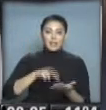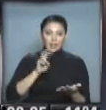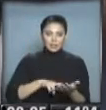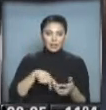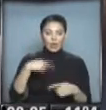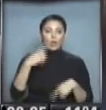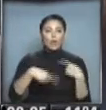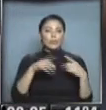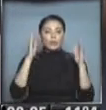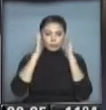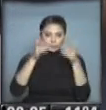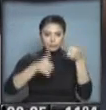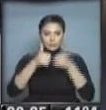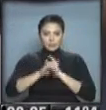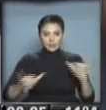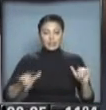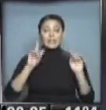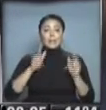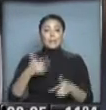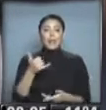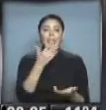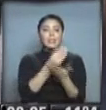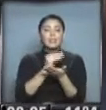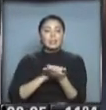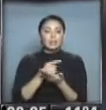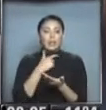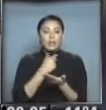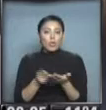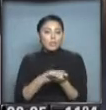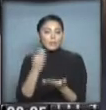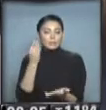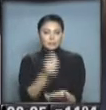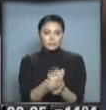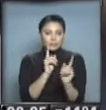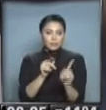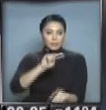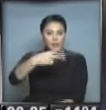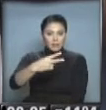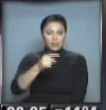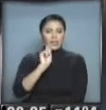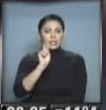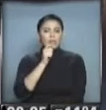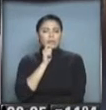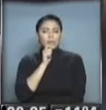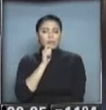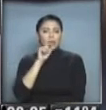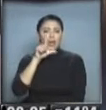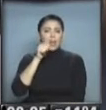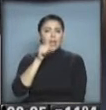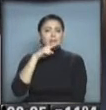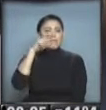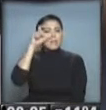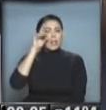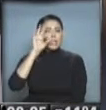Seguimos metidos en la campaña electoral porque también hay diputados que buscan su reelección. ¿Quién es el caso? El ejemplo, Ricardo Gil La